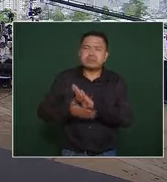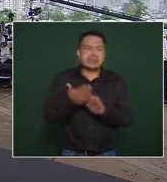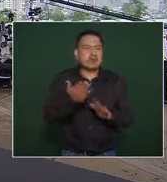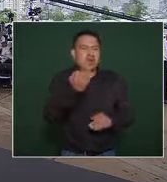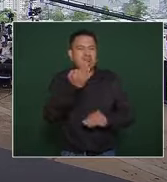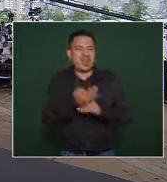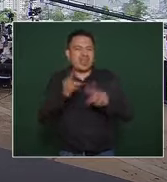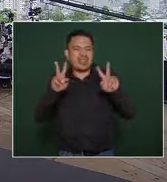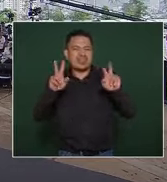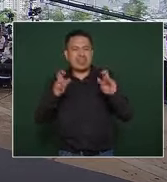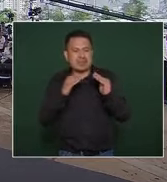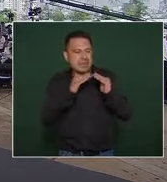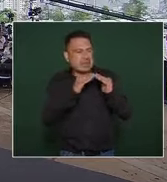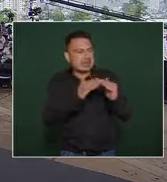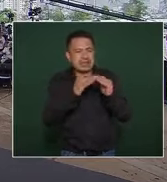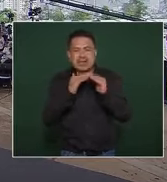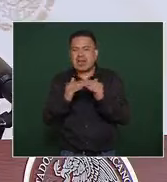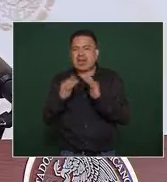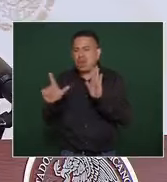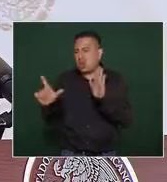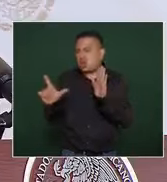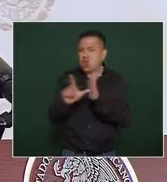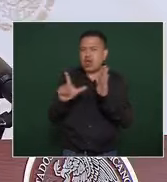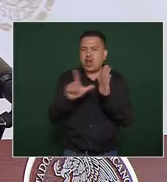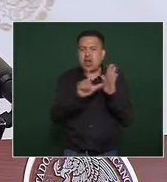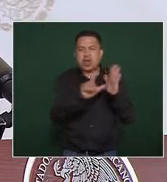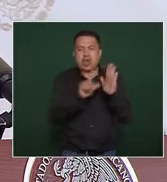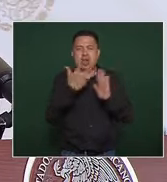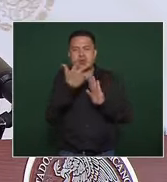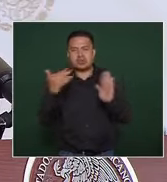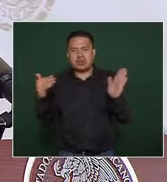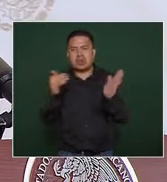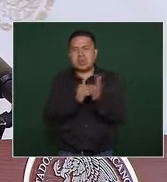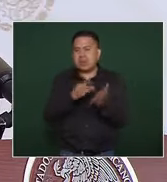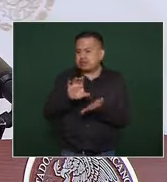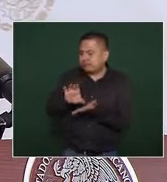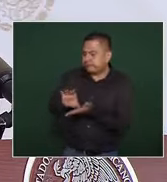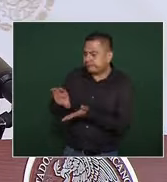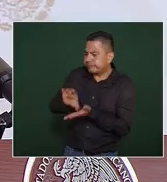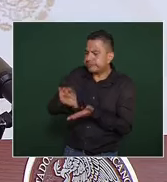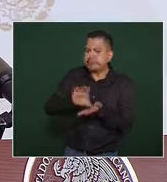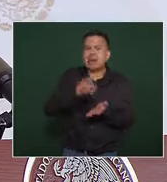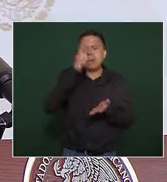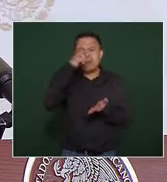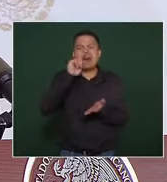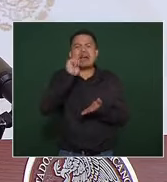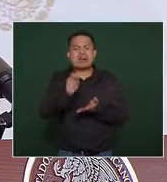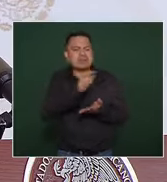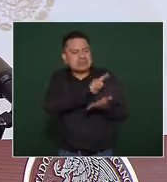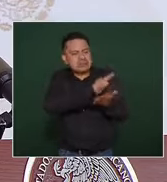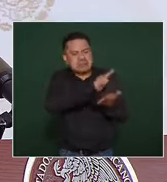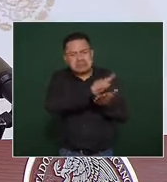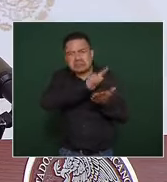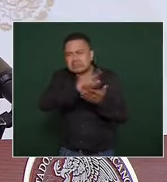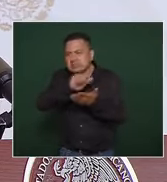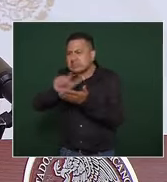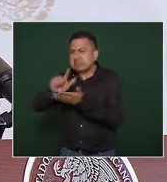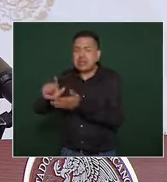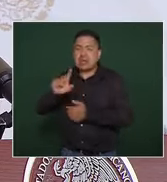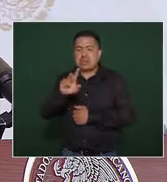de viviendas y locales, fueron entregados 8,000 pesos para la limpieza de estas viviendas,